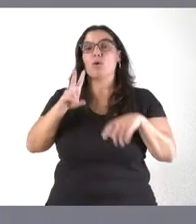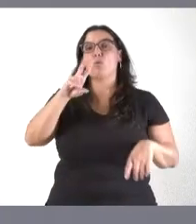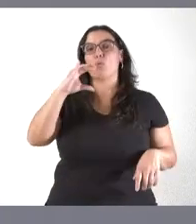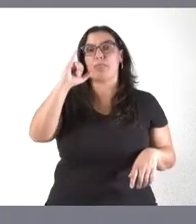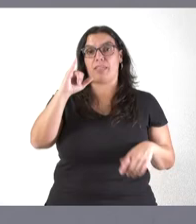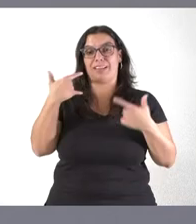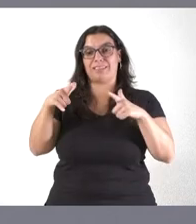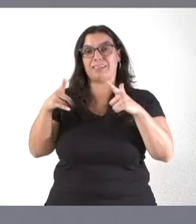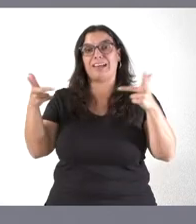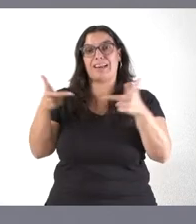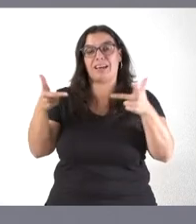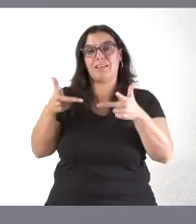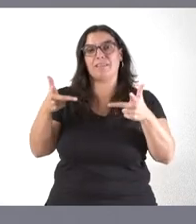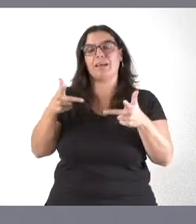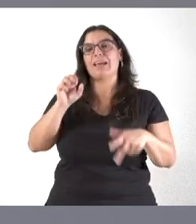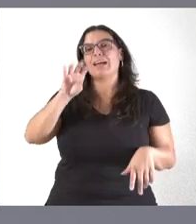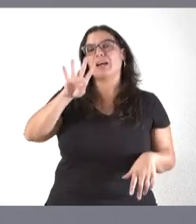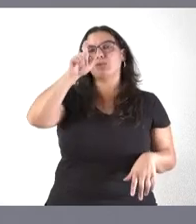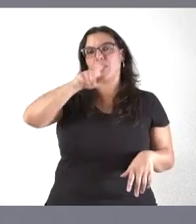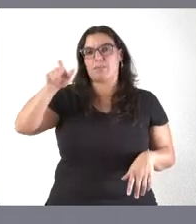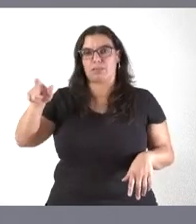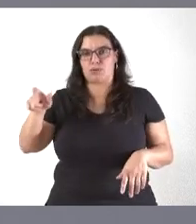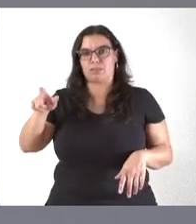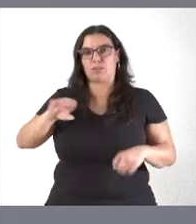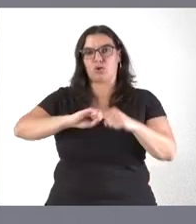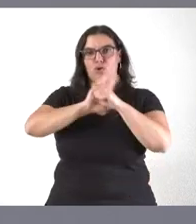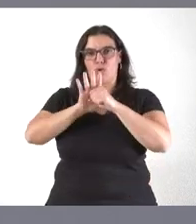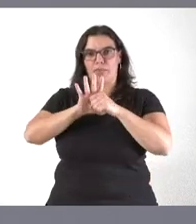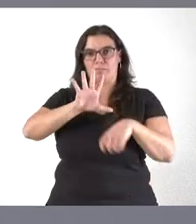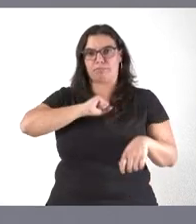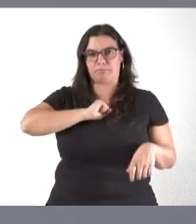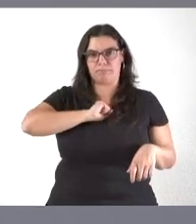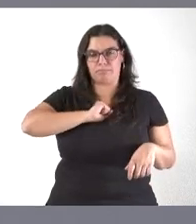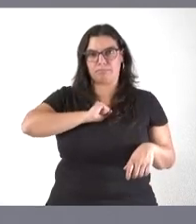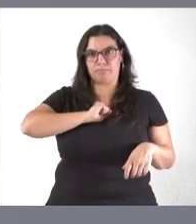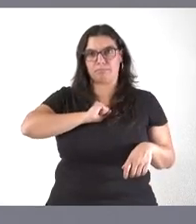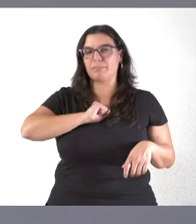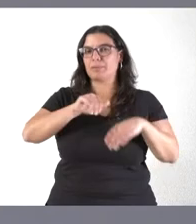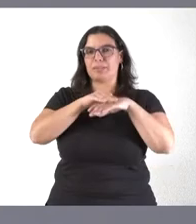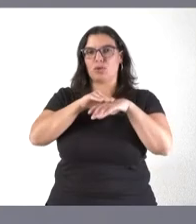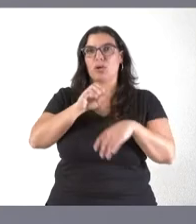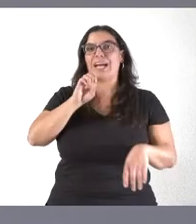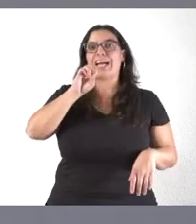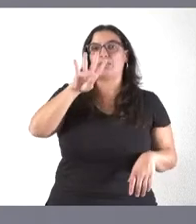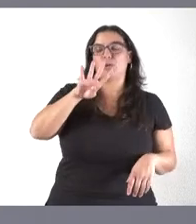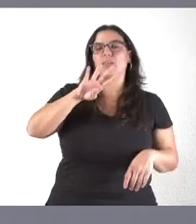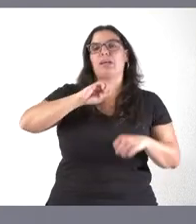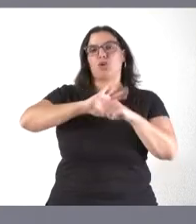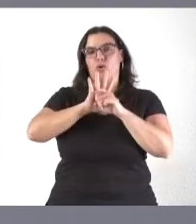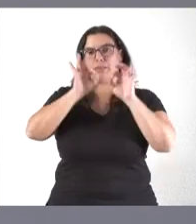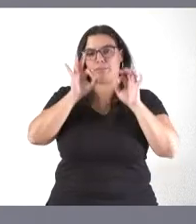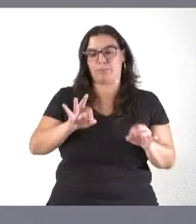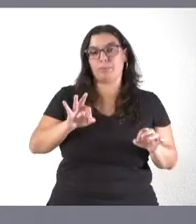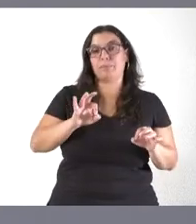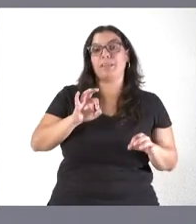en uvi 14 pacientes por covid Perdón 14 pacientes de los cuales